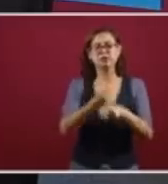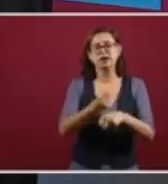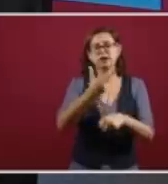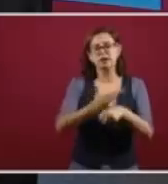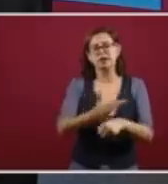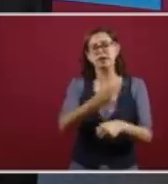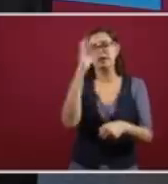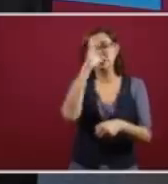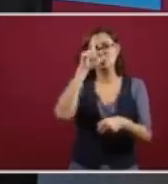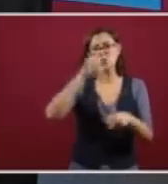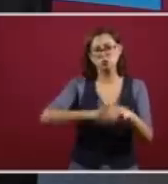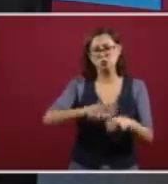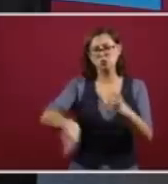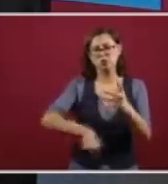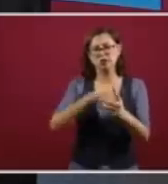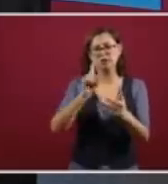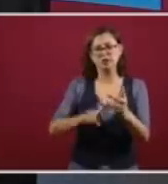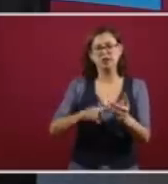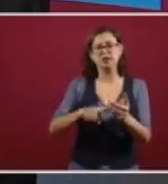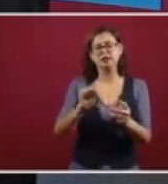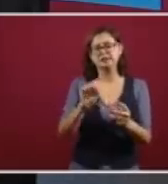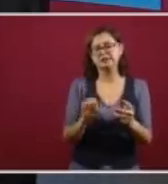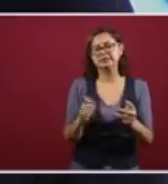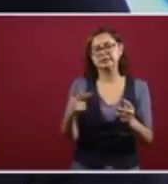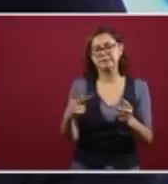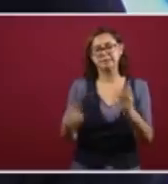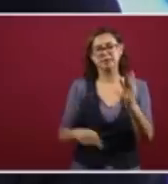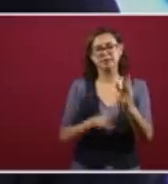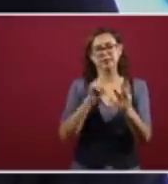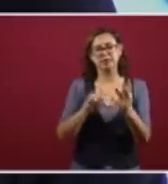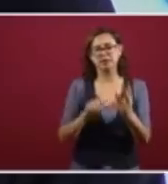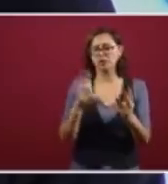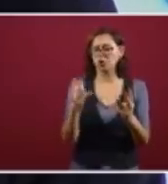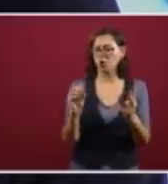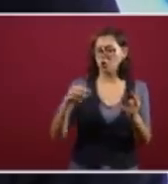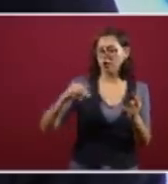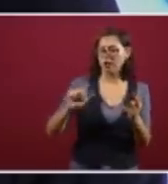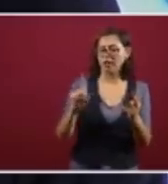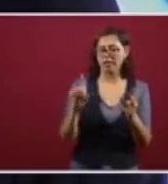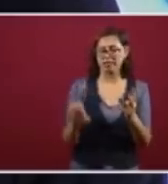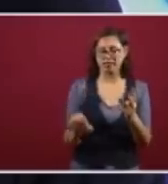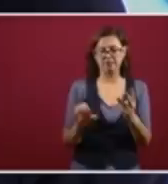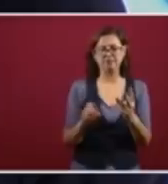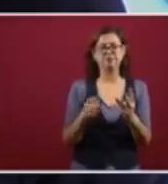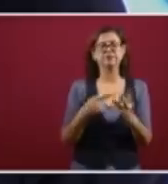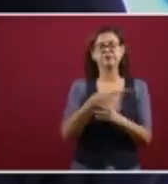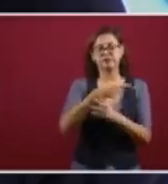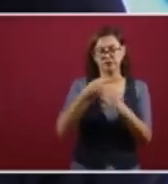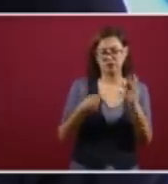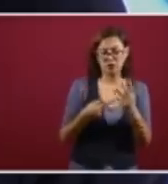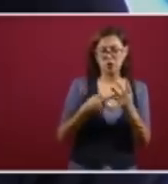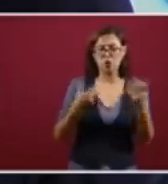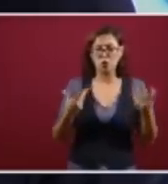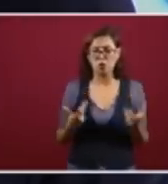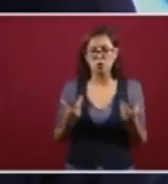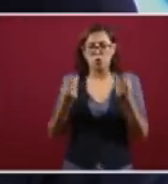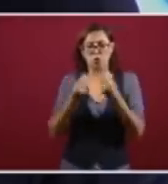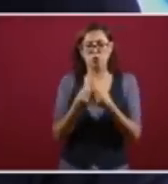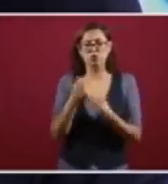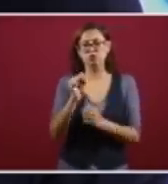la Secretaría de Educación y la CONAVI, coordinados por la